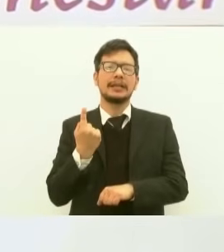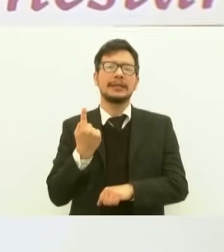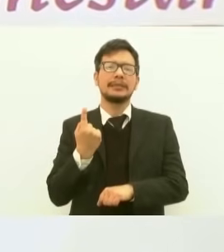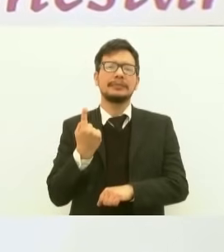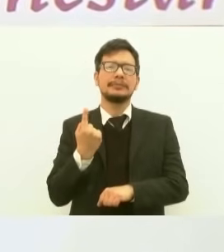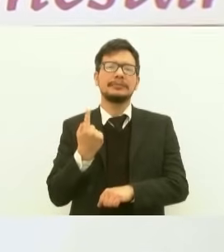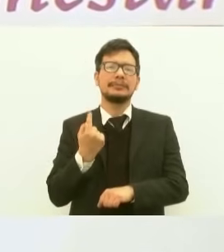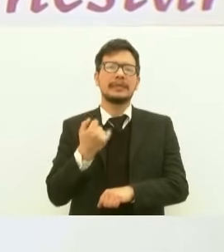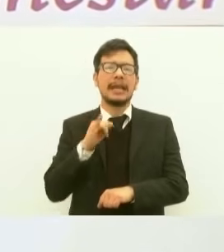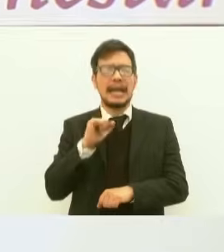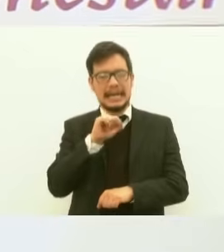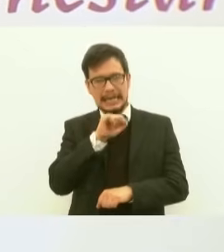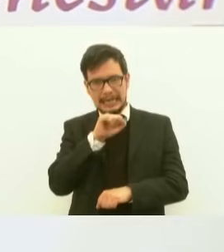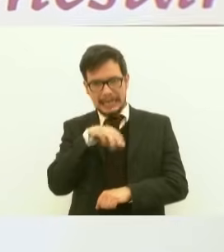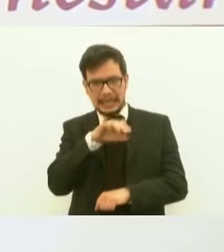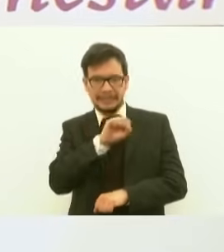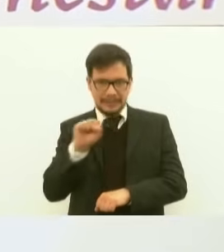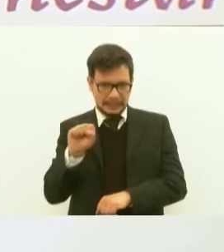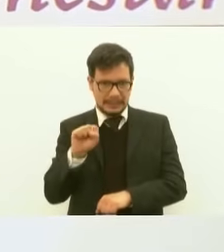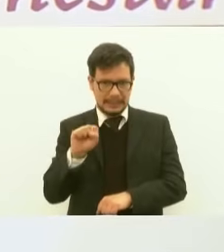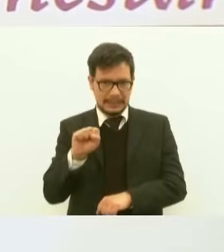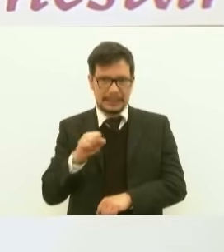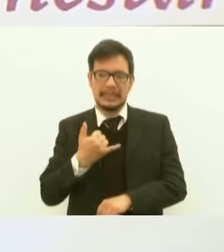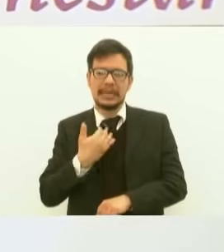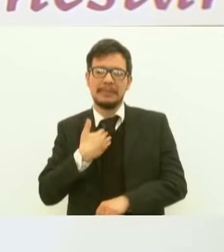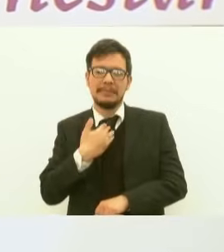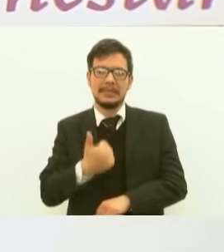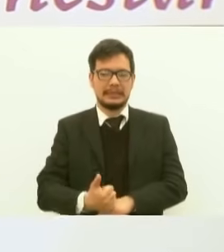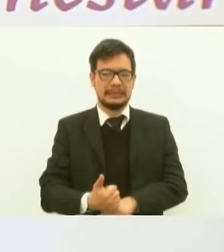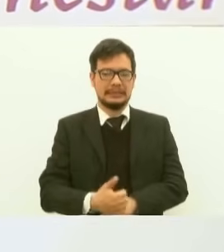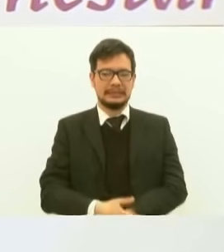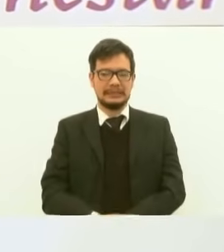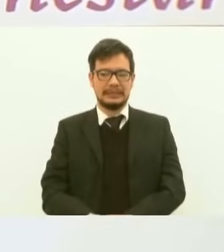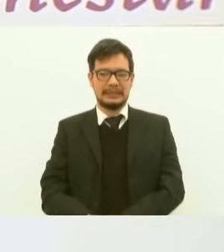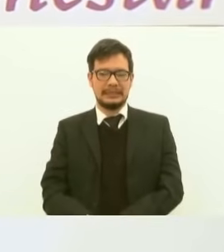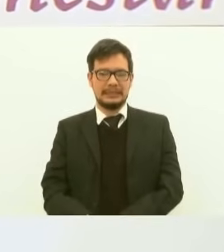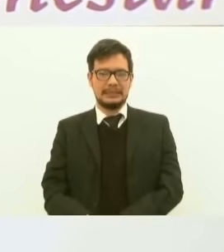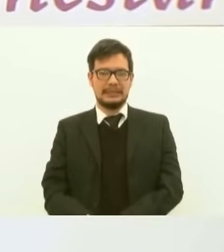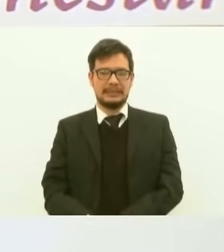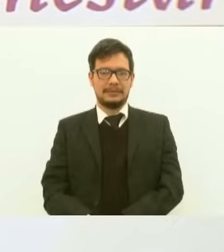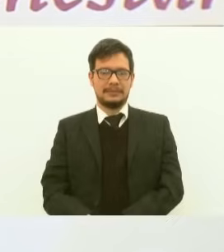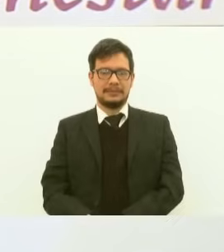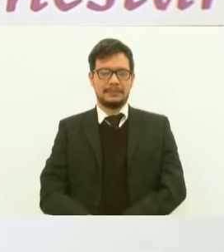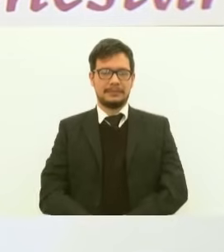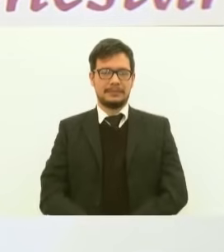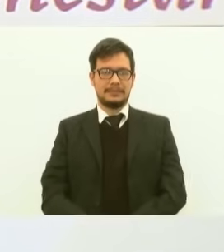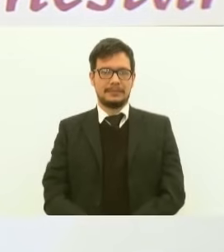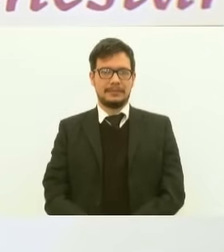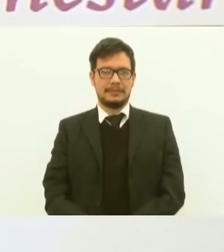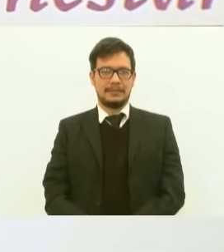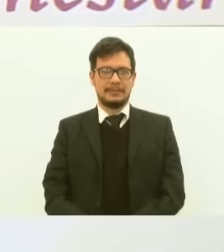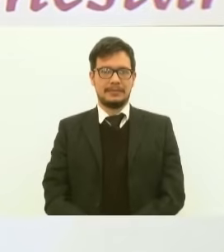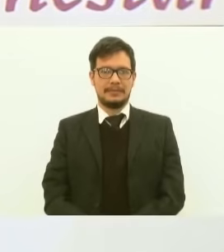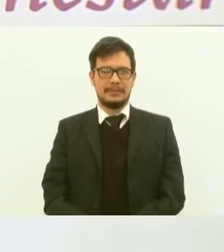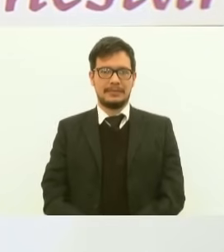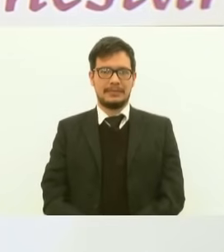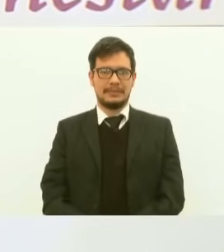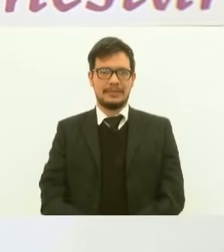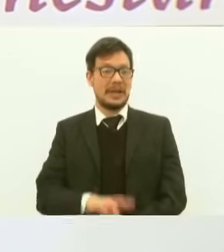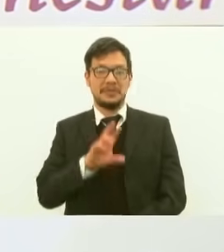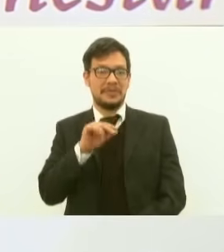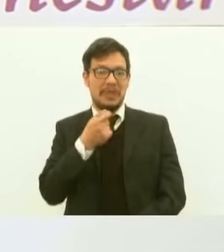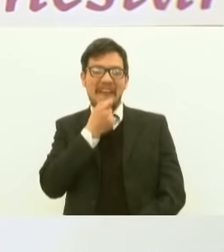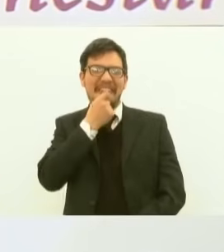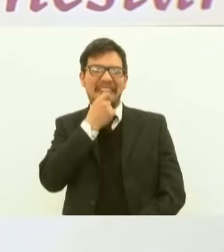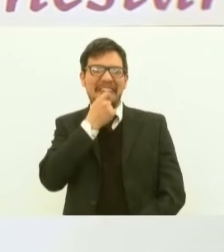el IMSS-Bienestar, no me vayan a chiflar ahora,